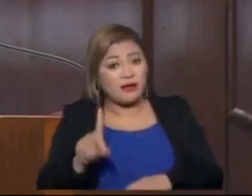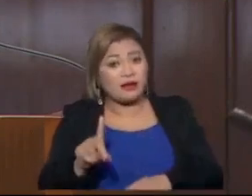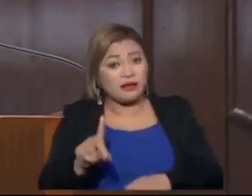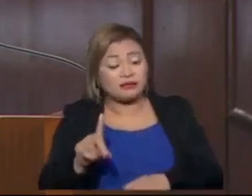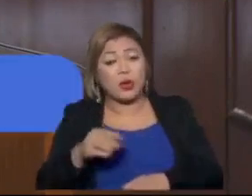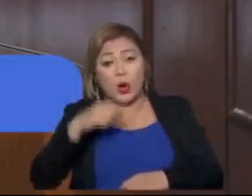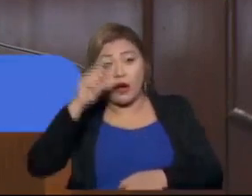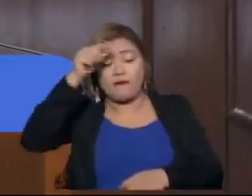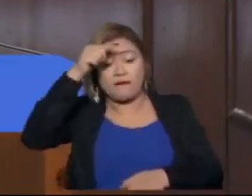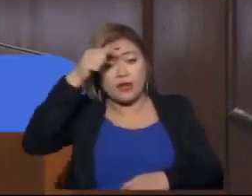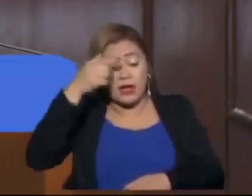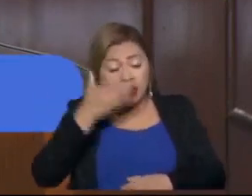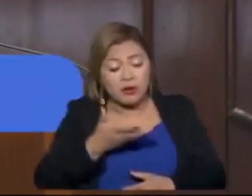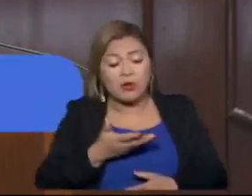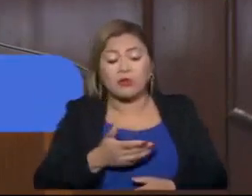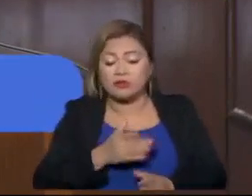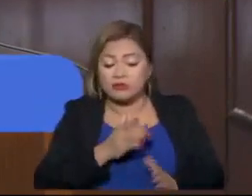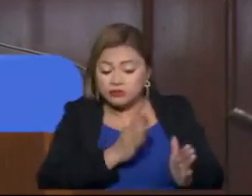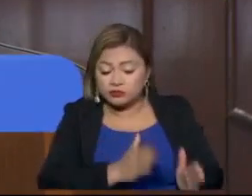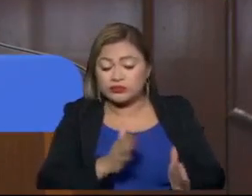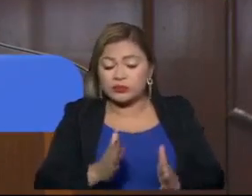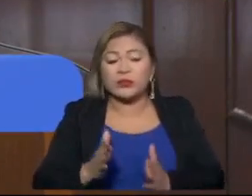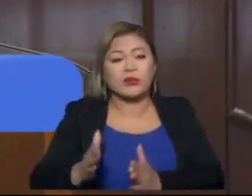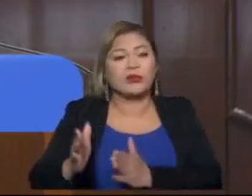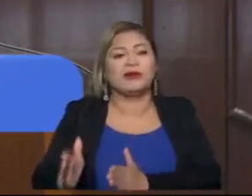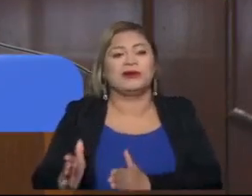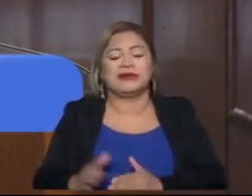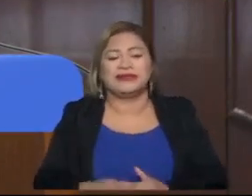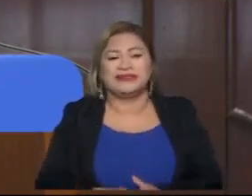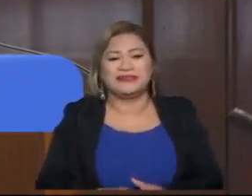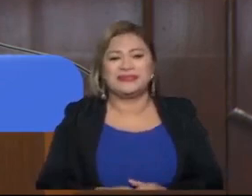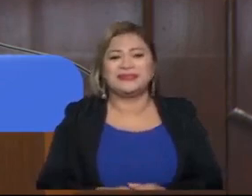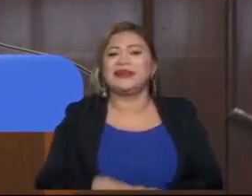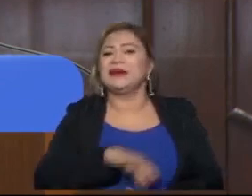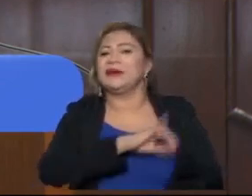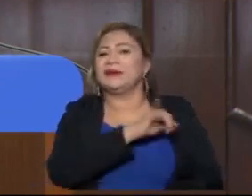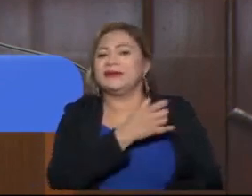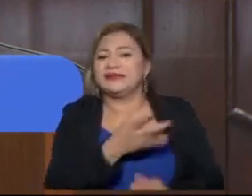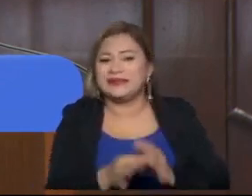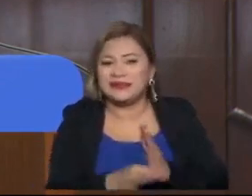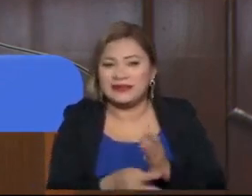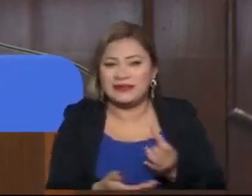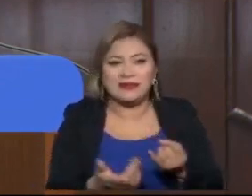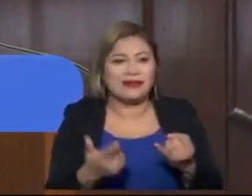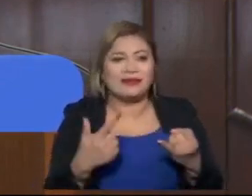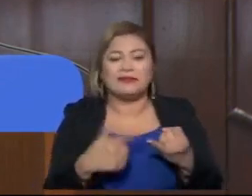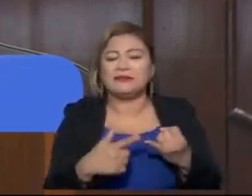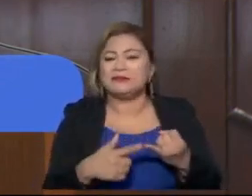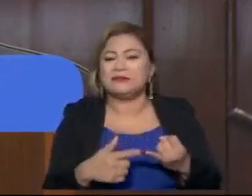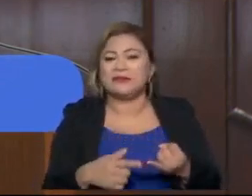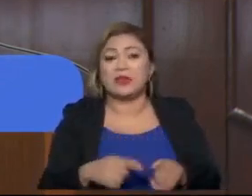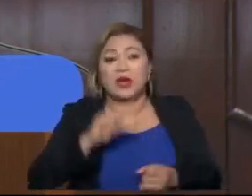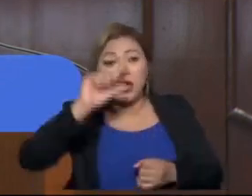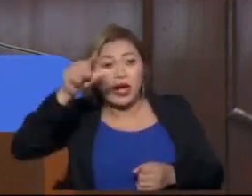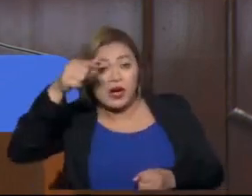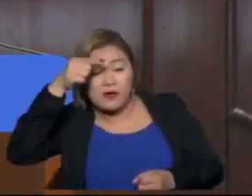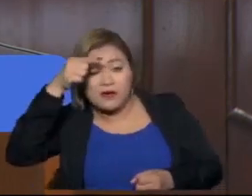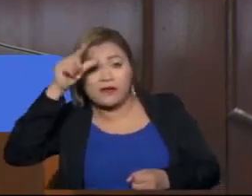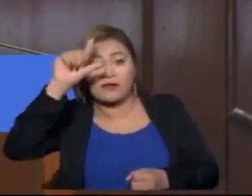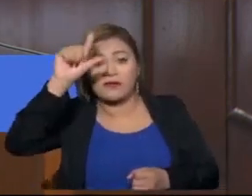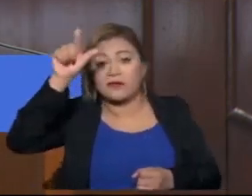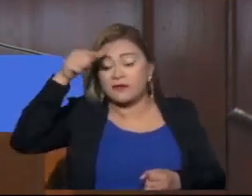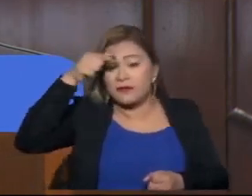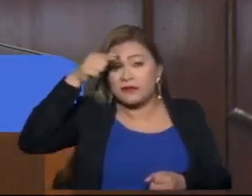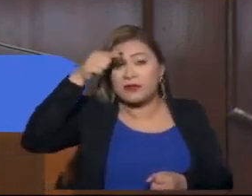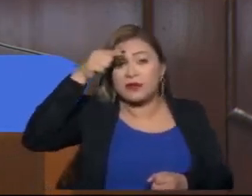la población organizada, las juntas técnicas, los gobiernos locales,